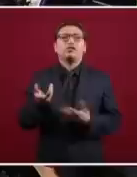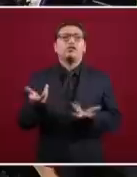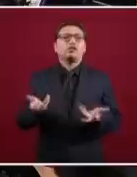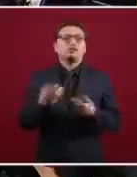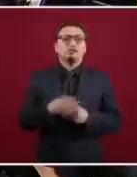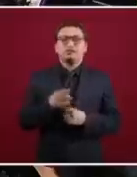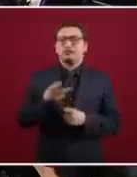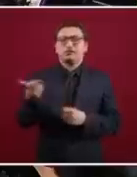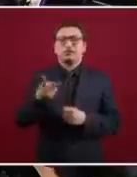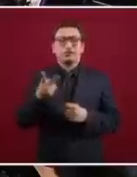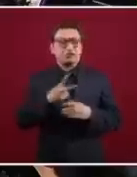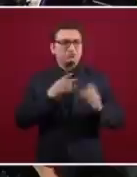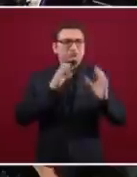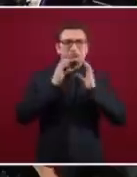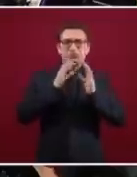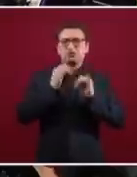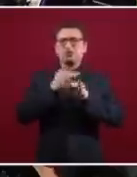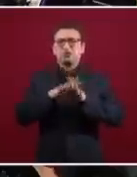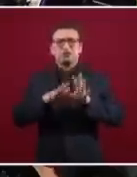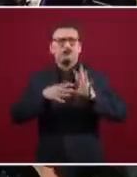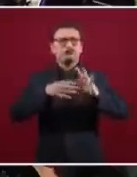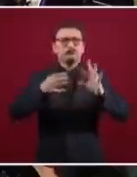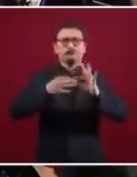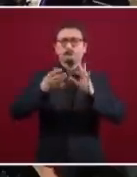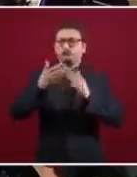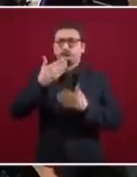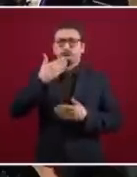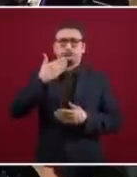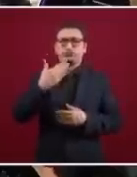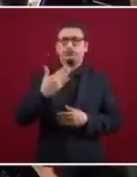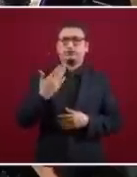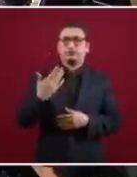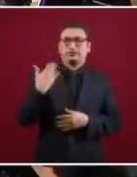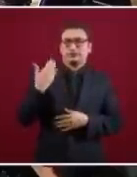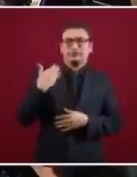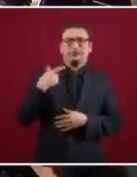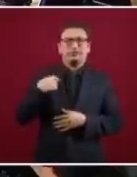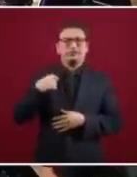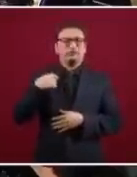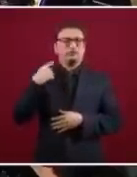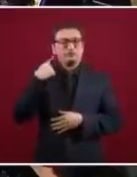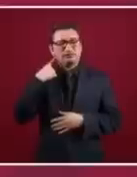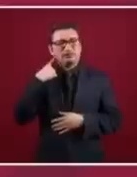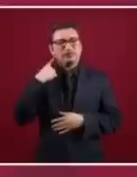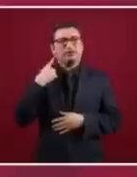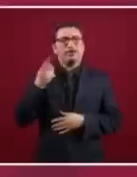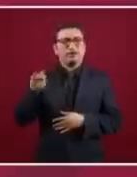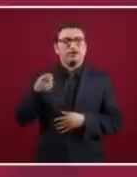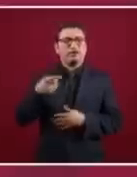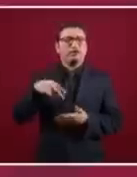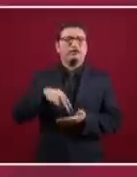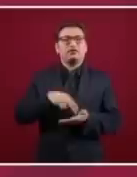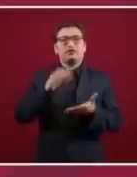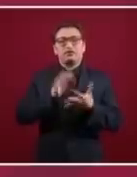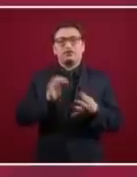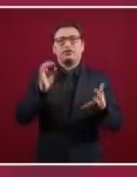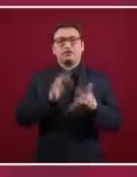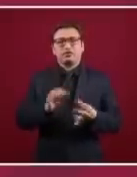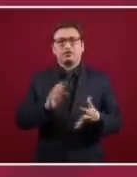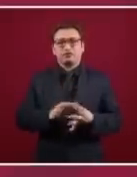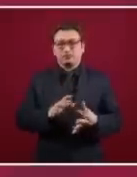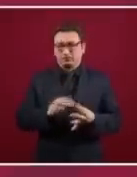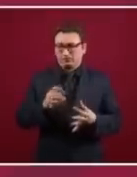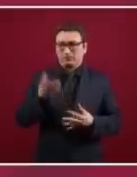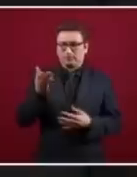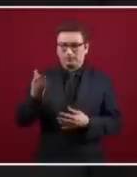comunican muy bien acabo de escuchar ahora la explicación delgada